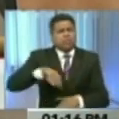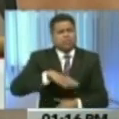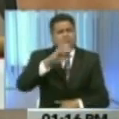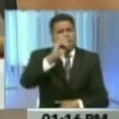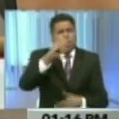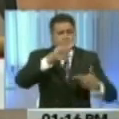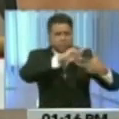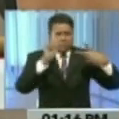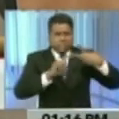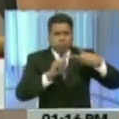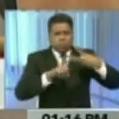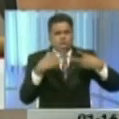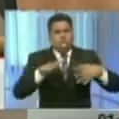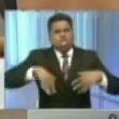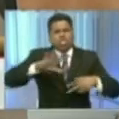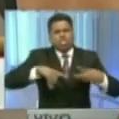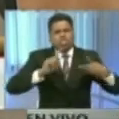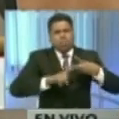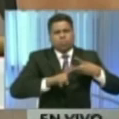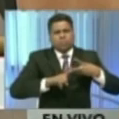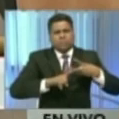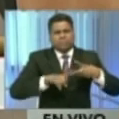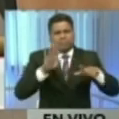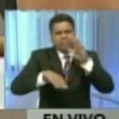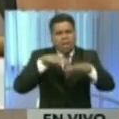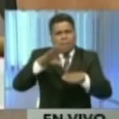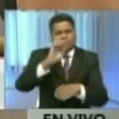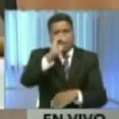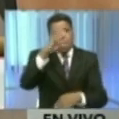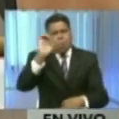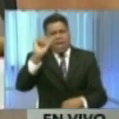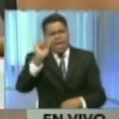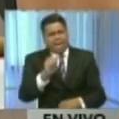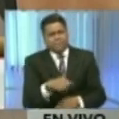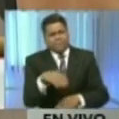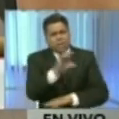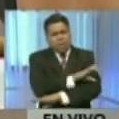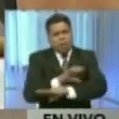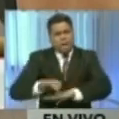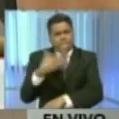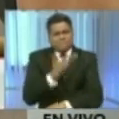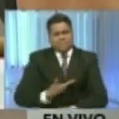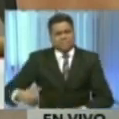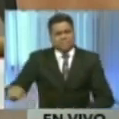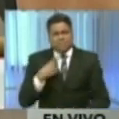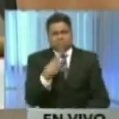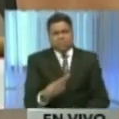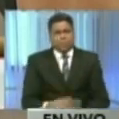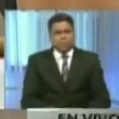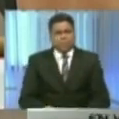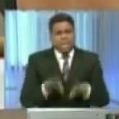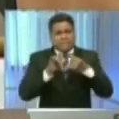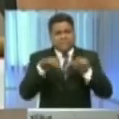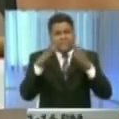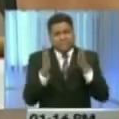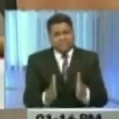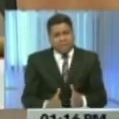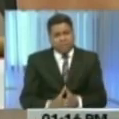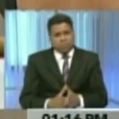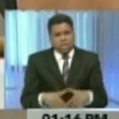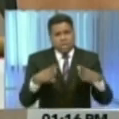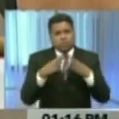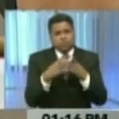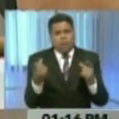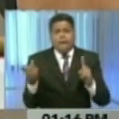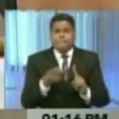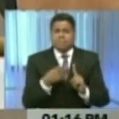algunos pronunciamientos importantes. El presidente Correa volvió a cuestionar la calidad del secretario general de este organismo. No es